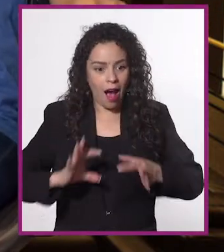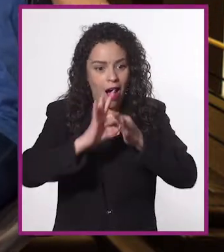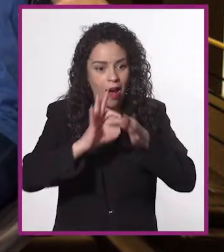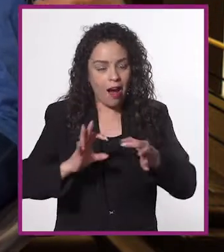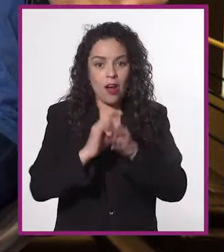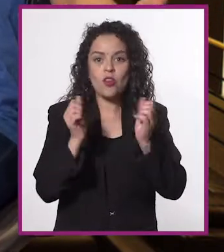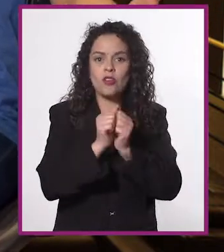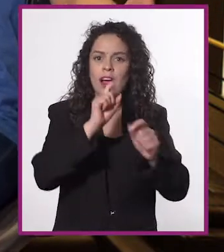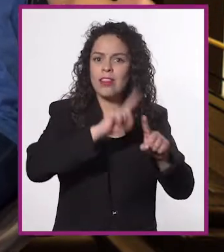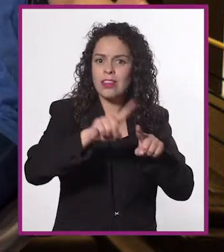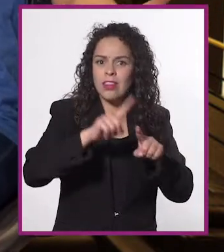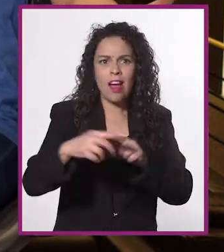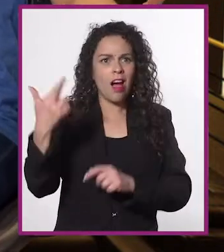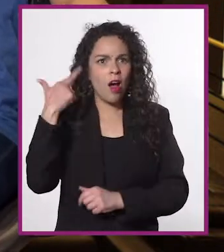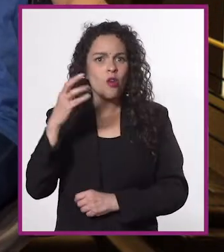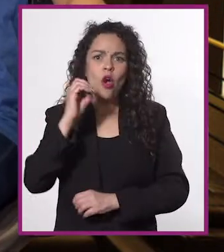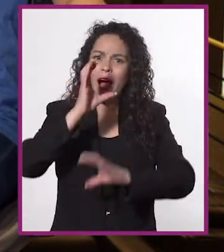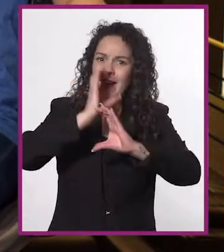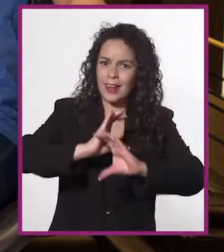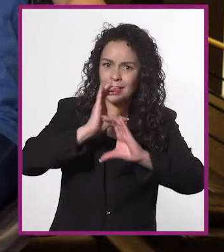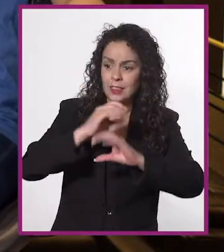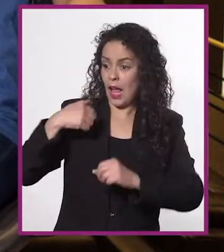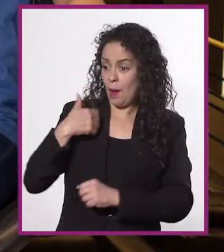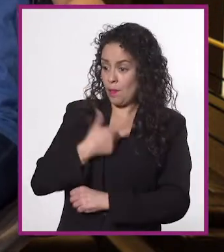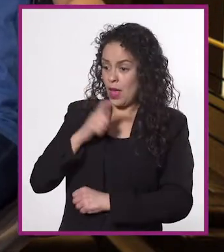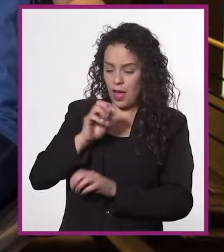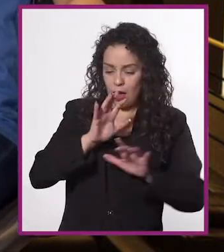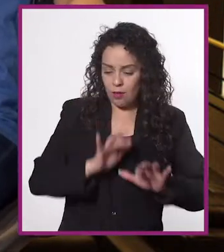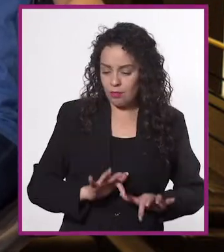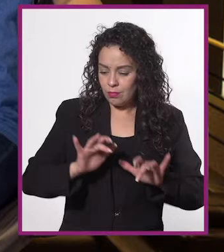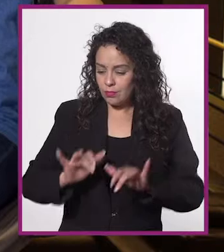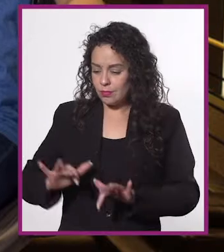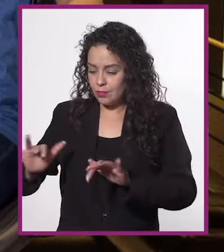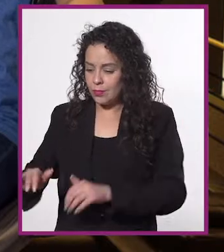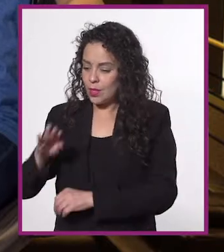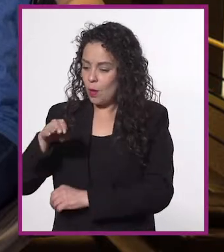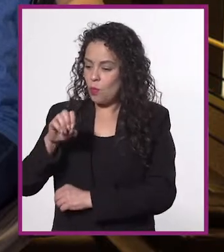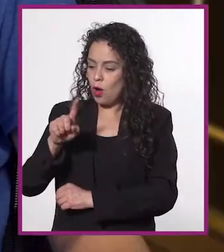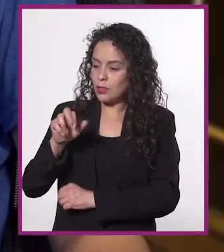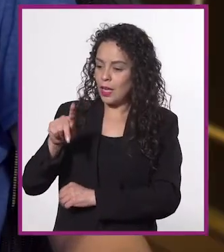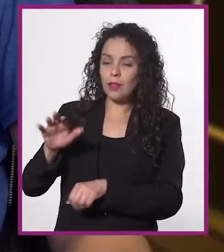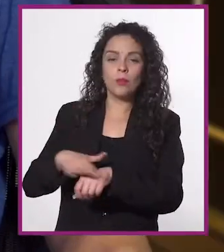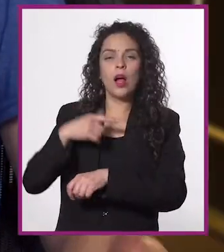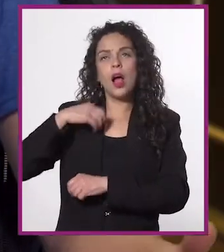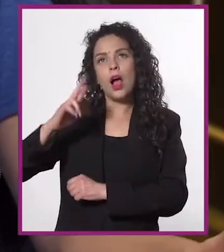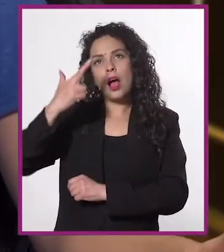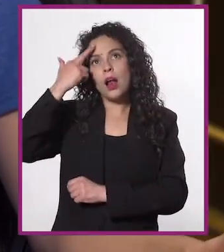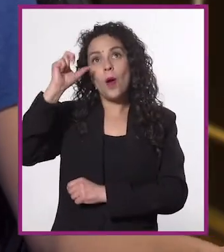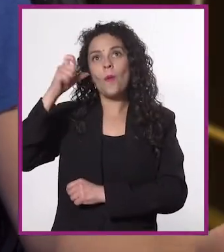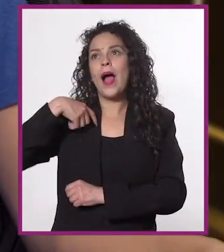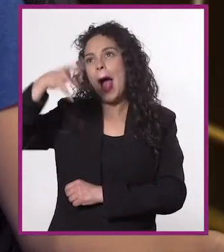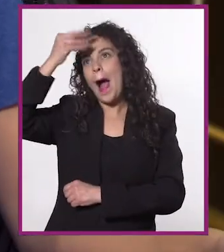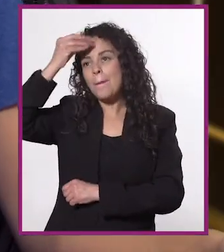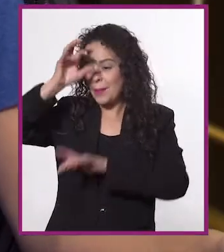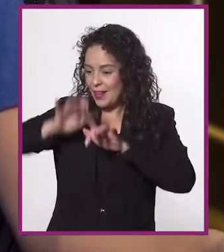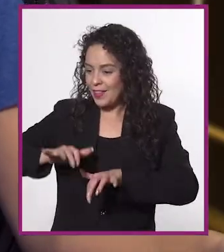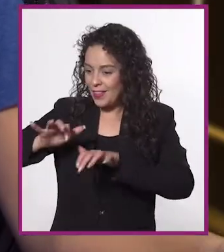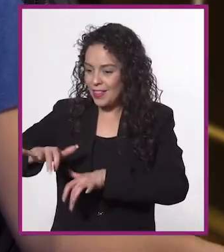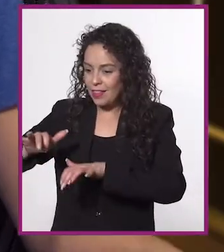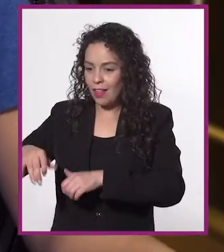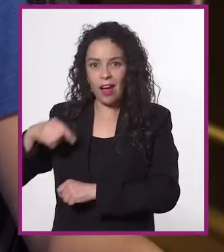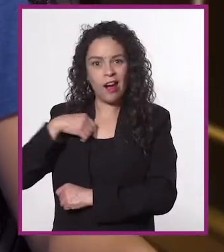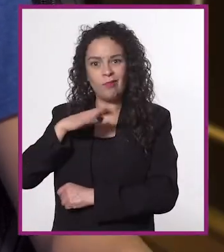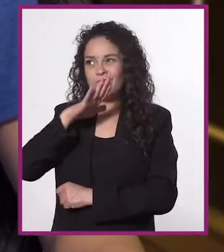modos con distintos sonidos o canciones. A mí me gustan las sonatas de piano de Mozart, porque me recuerdan a cuando tomé